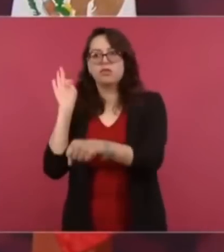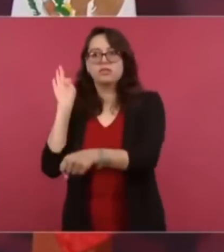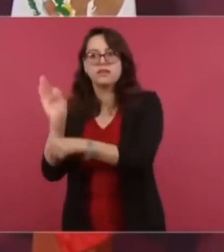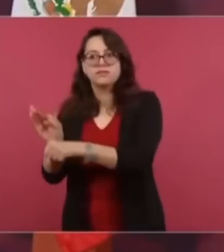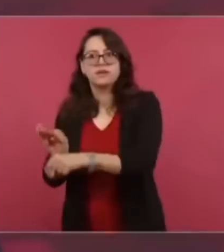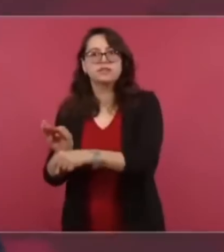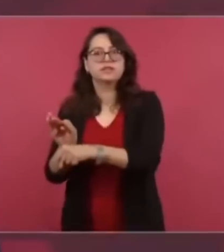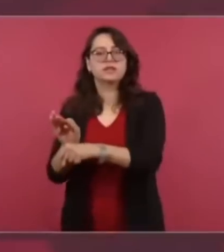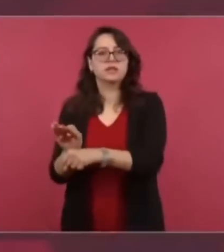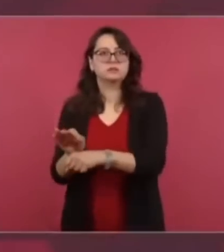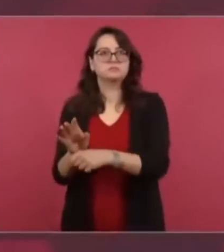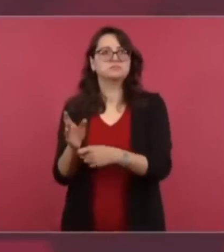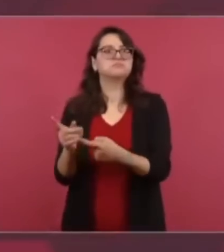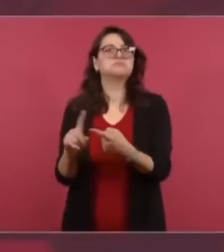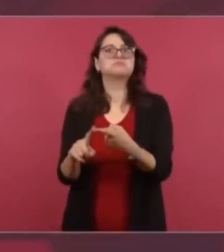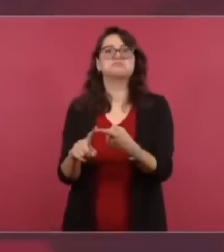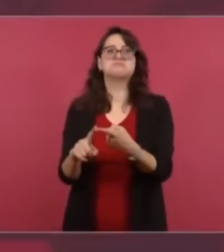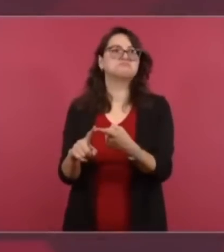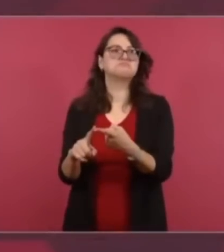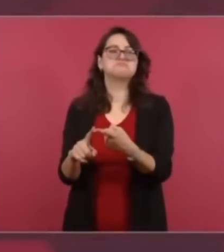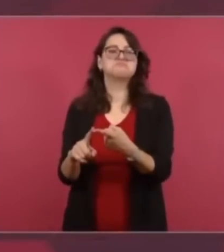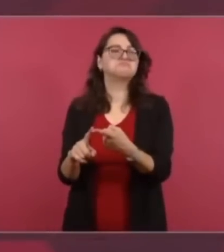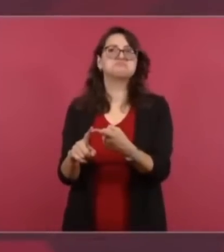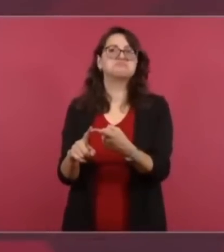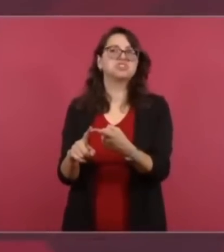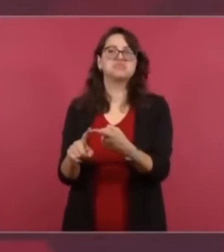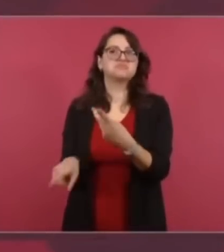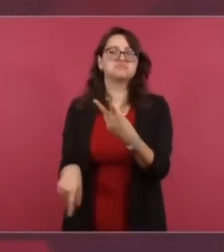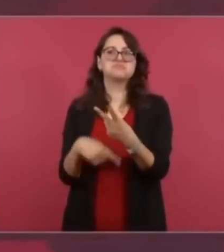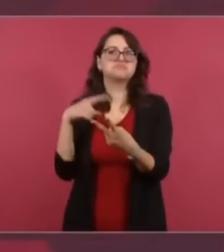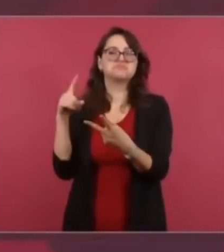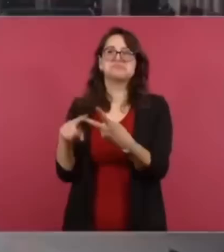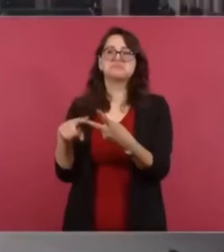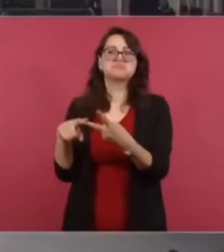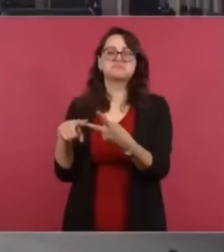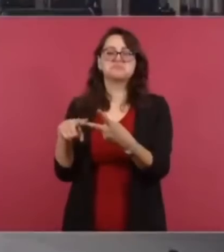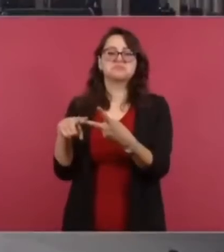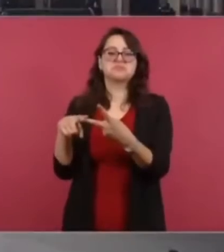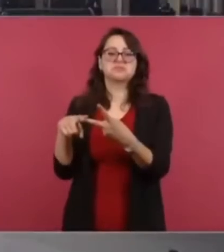como si se tratara, ¿no?, de